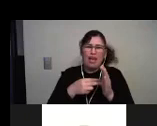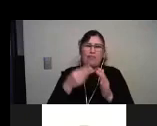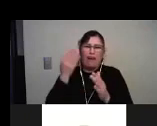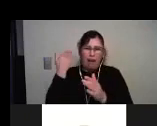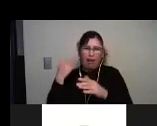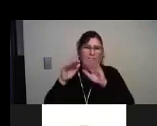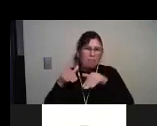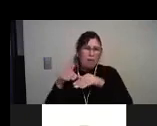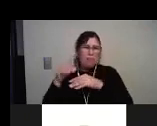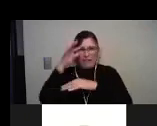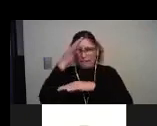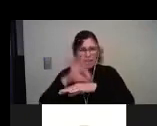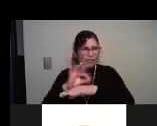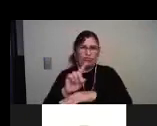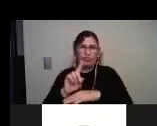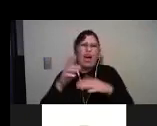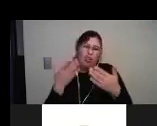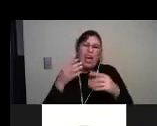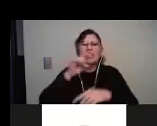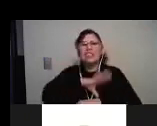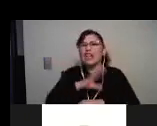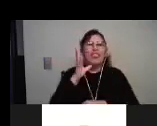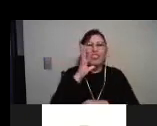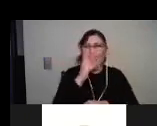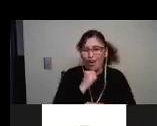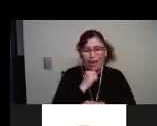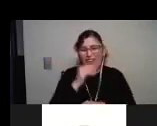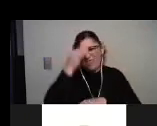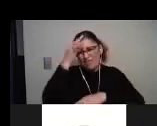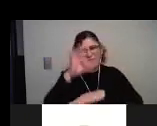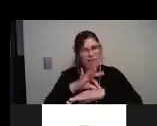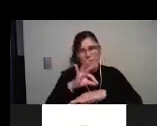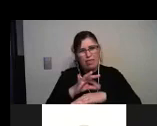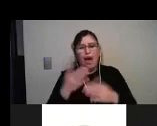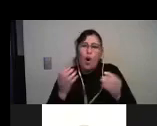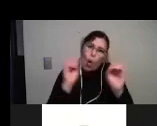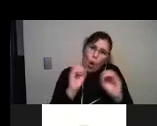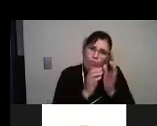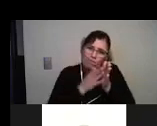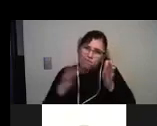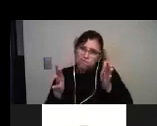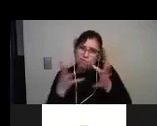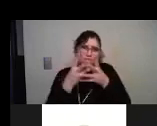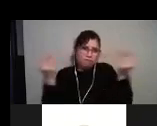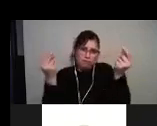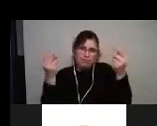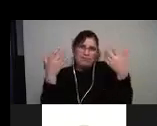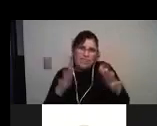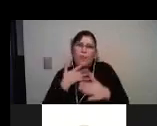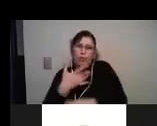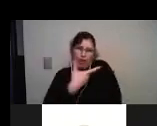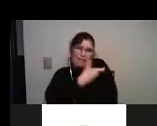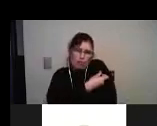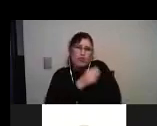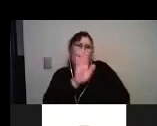eso significa que ya está erradicada, entonces no hay niños que tengan secuelas de esta enfermedad. Y bueno, contarles que en